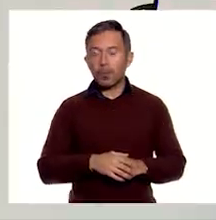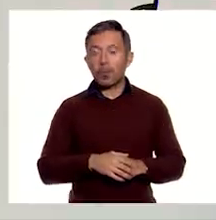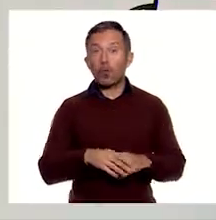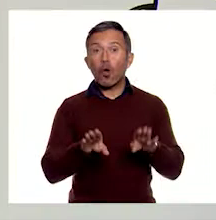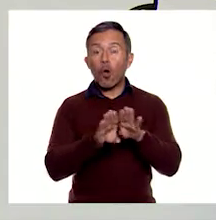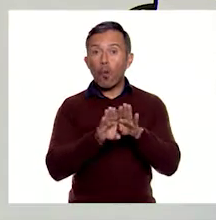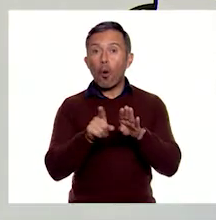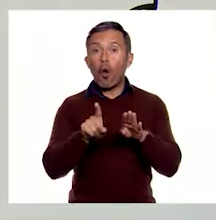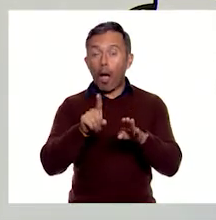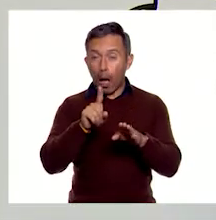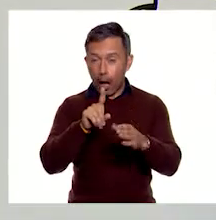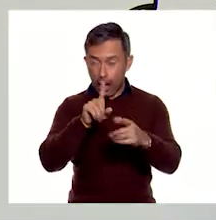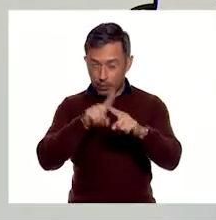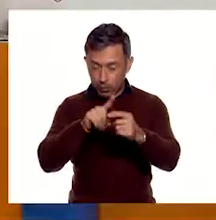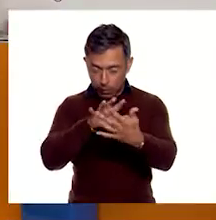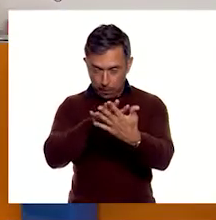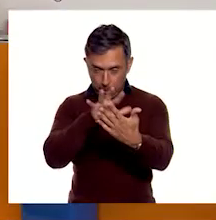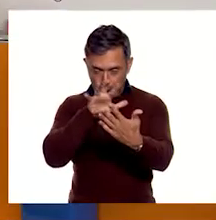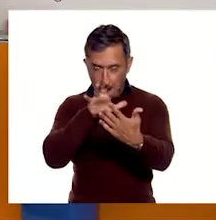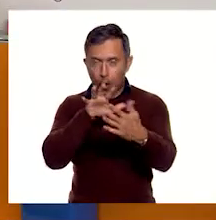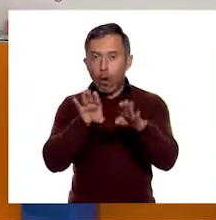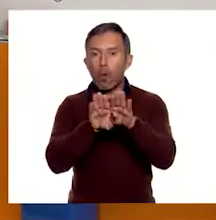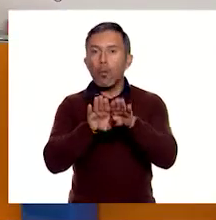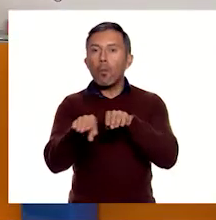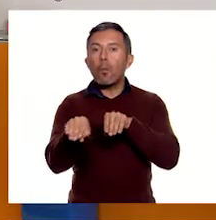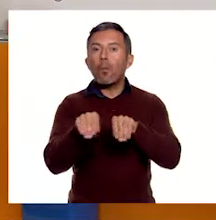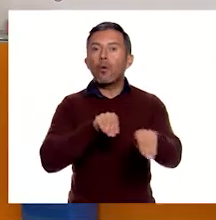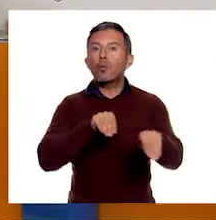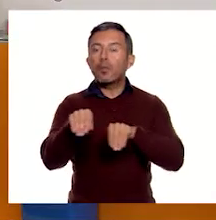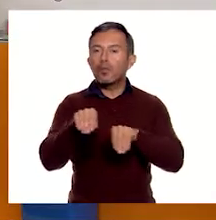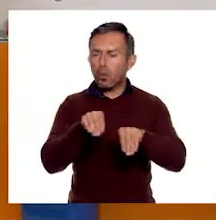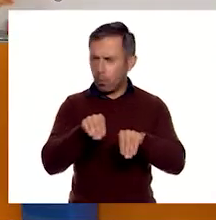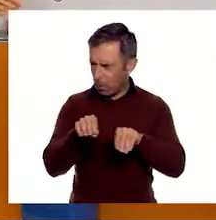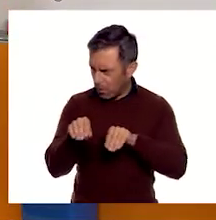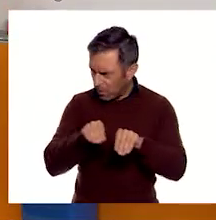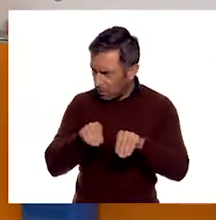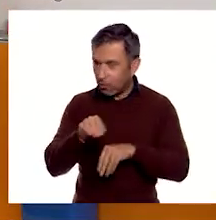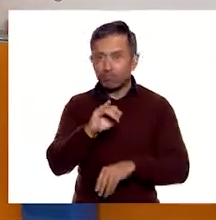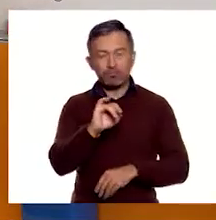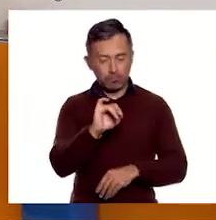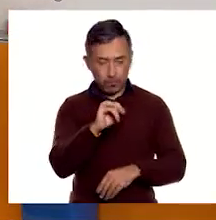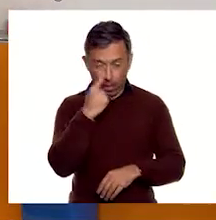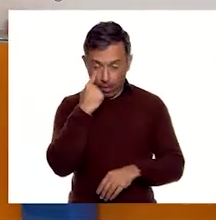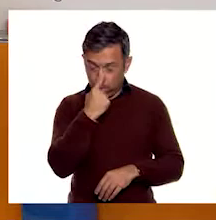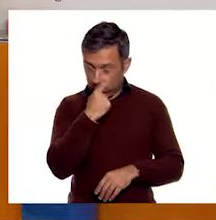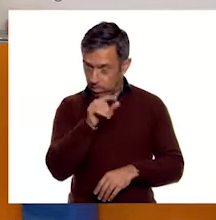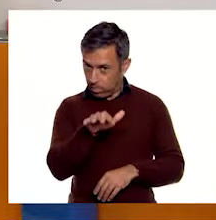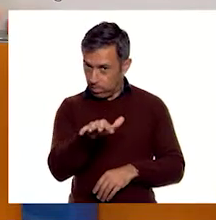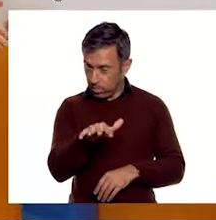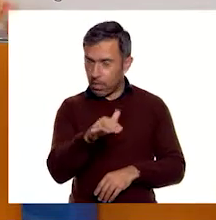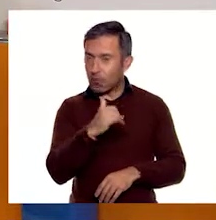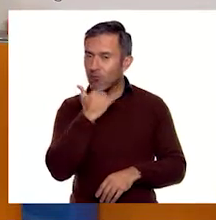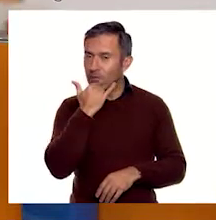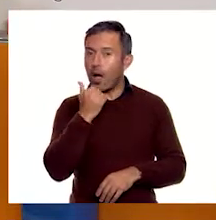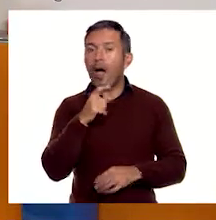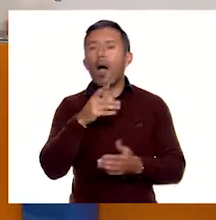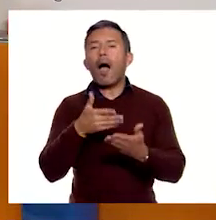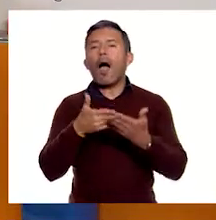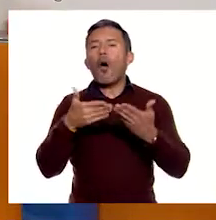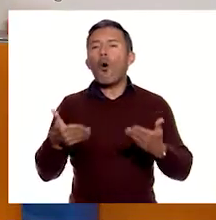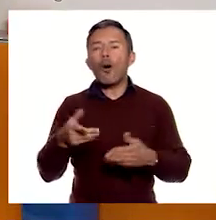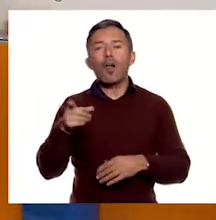en movimiento, Eric. En movimiento. En movimiento, igualmente, una ilusión. Pero para esto, hemos invitado el día de hoy a